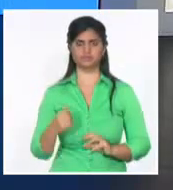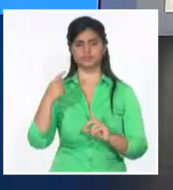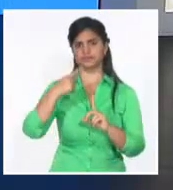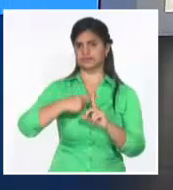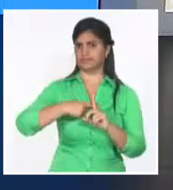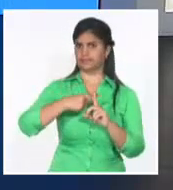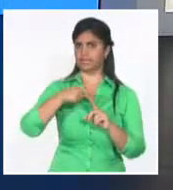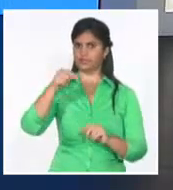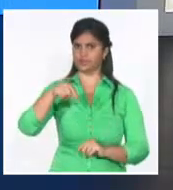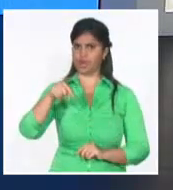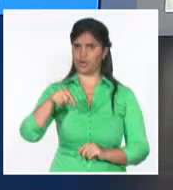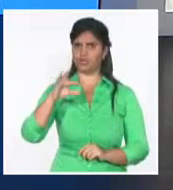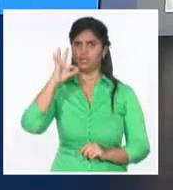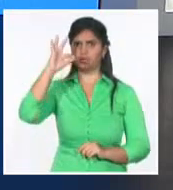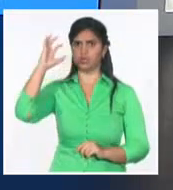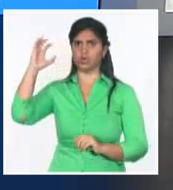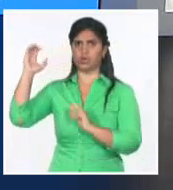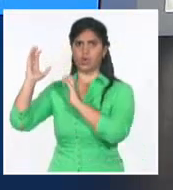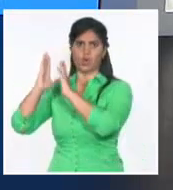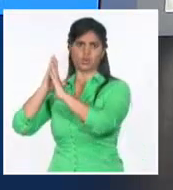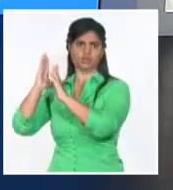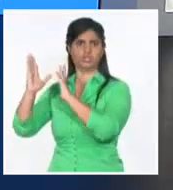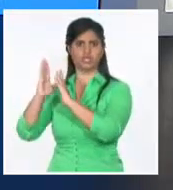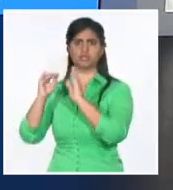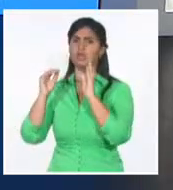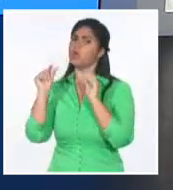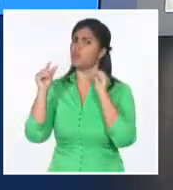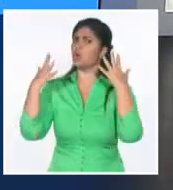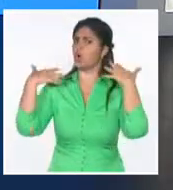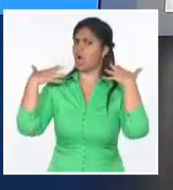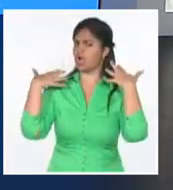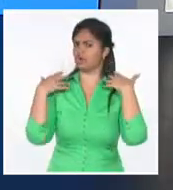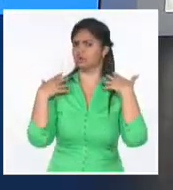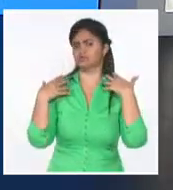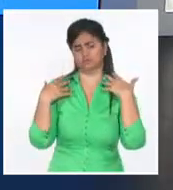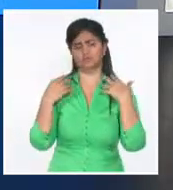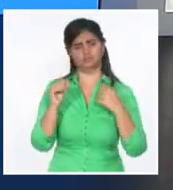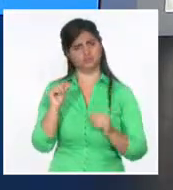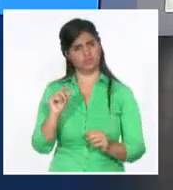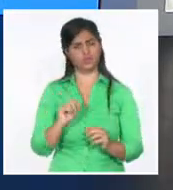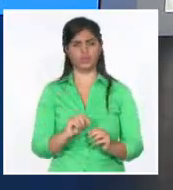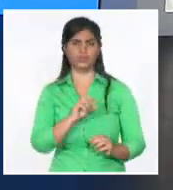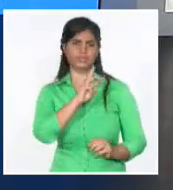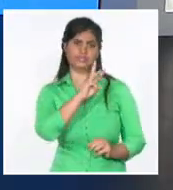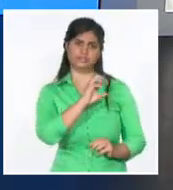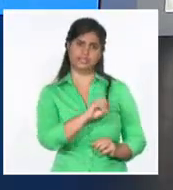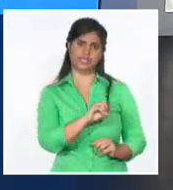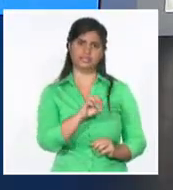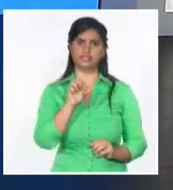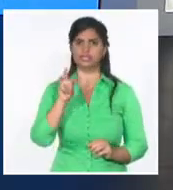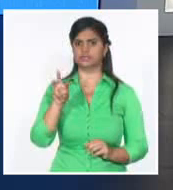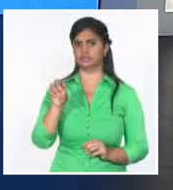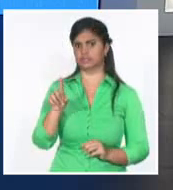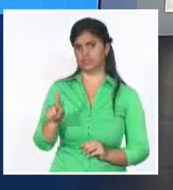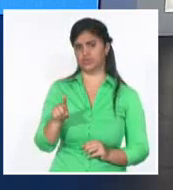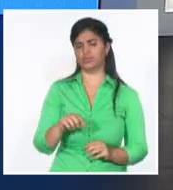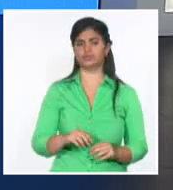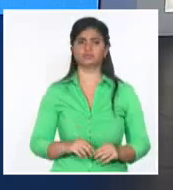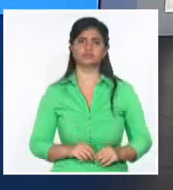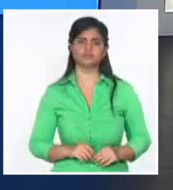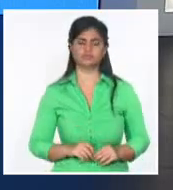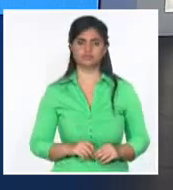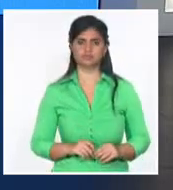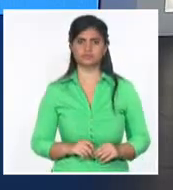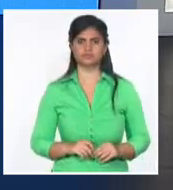hoy en el occidente, valores no tan elevados, 28-30 grados de máxima. En zonas de la costa norte, por el efecto del viento, incluso pueden sentirse ligeramente inferiores